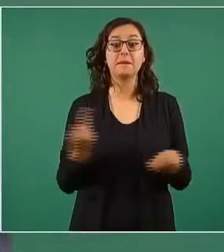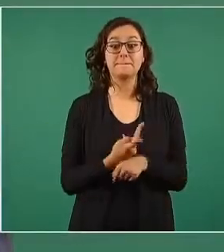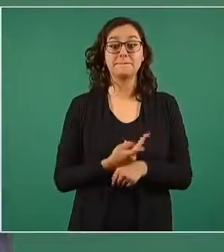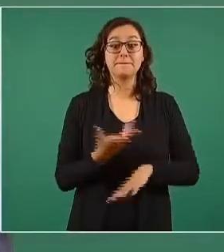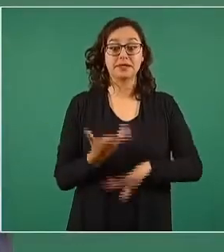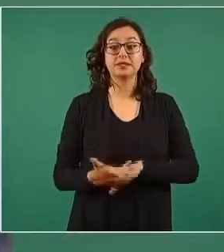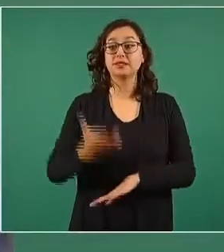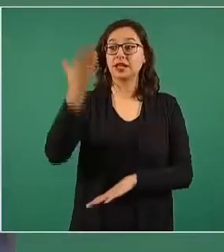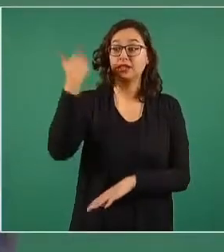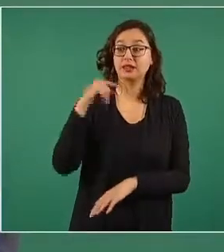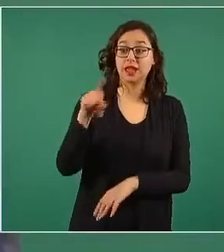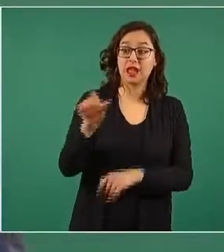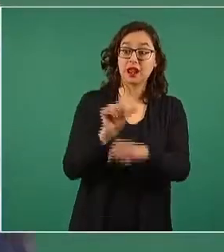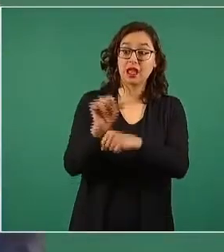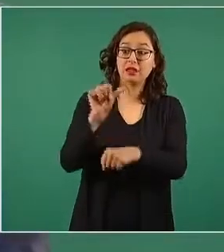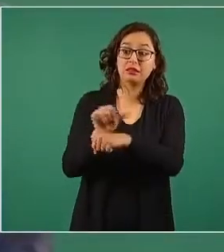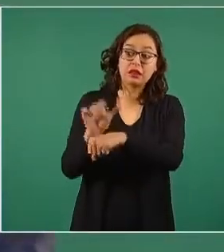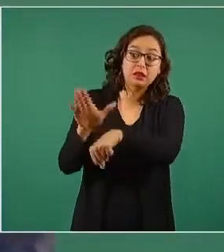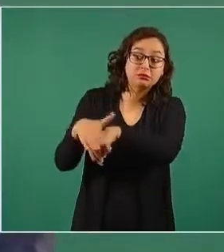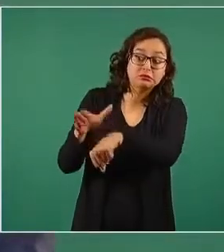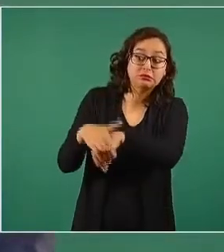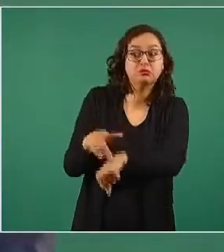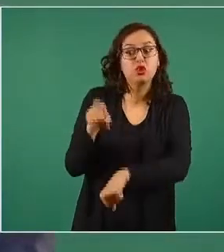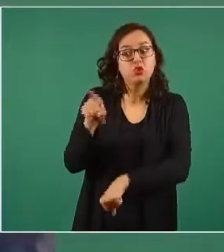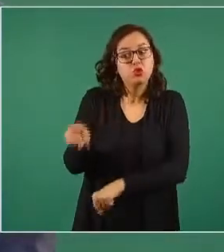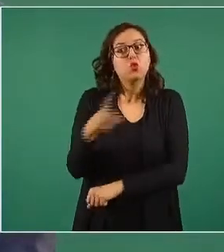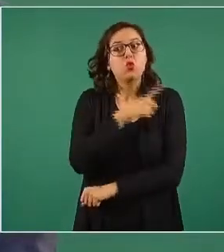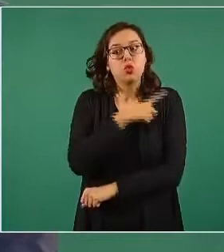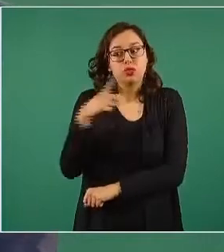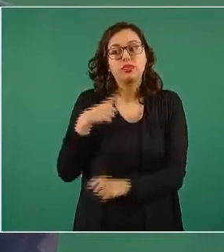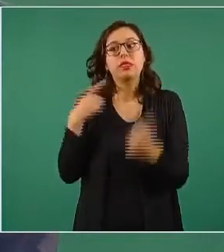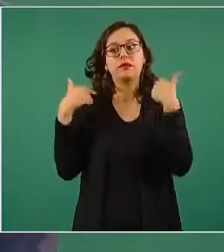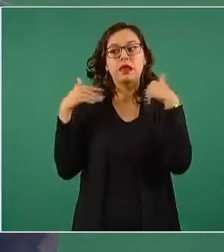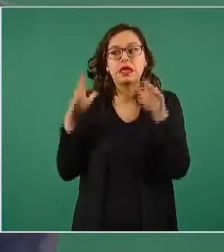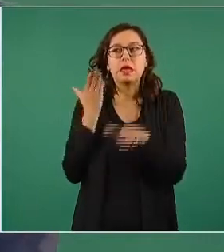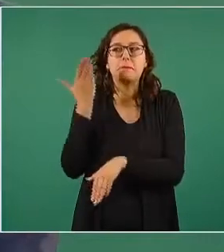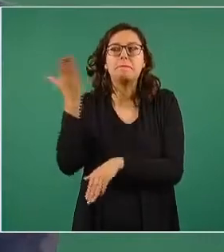que se endeudara el presidente Macri